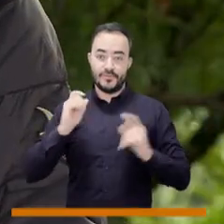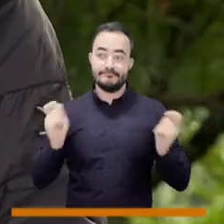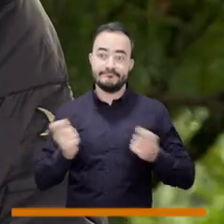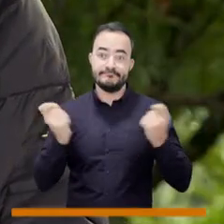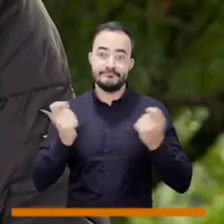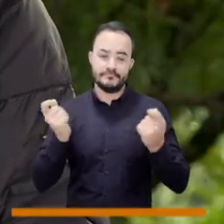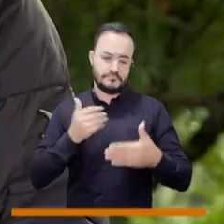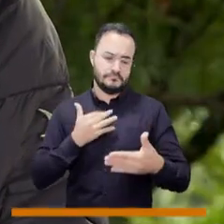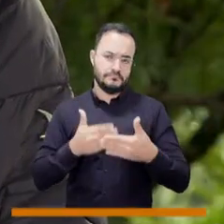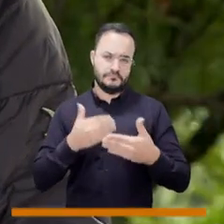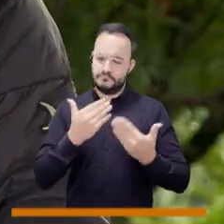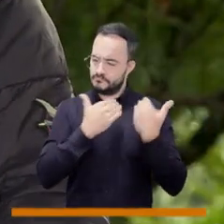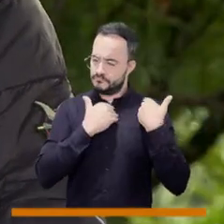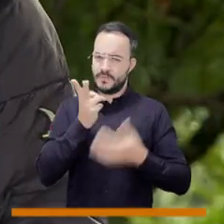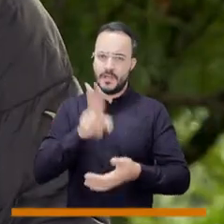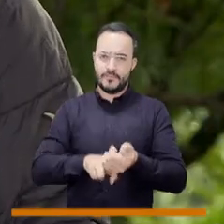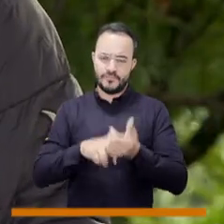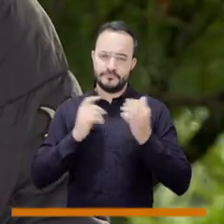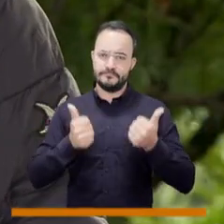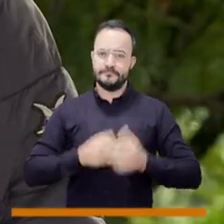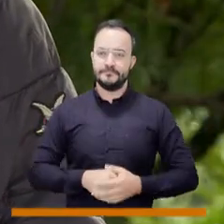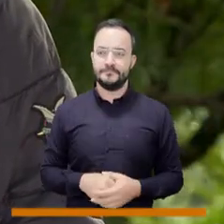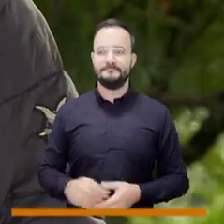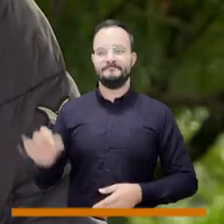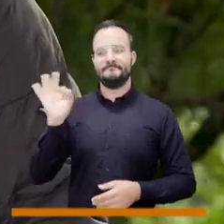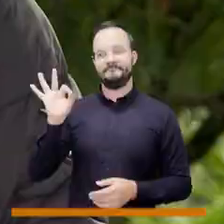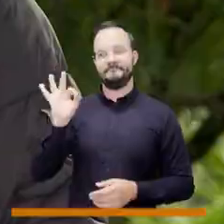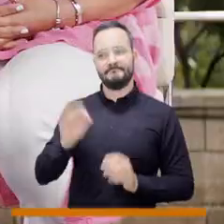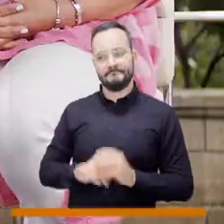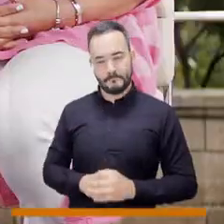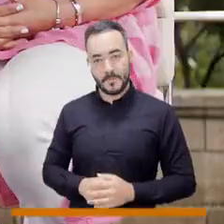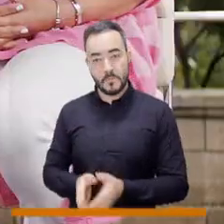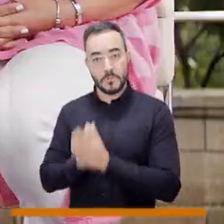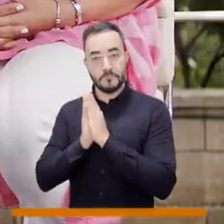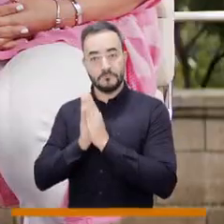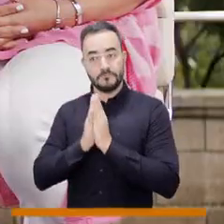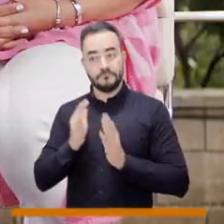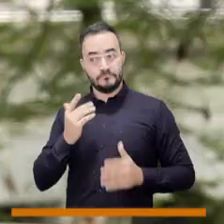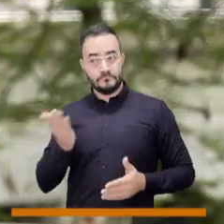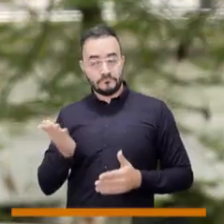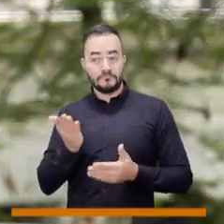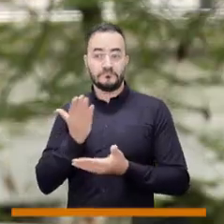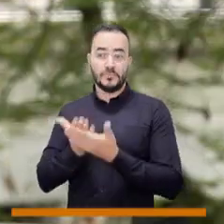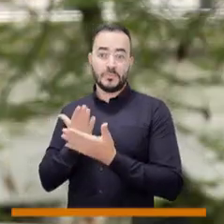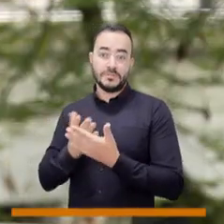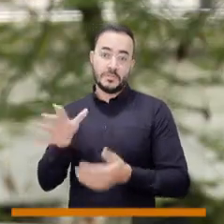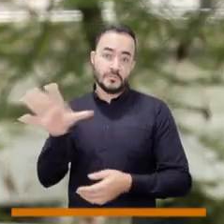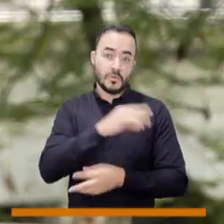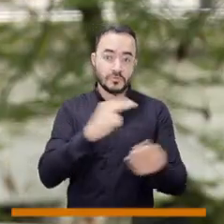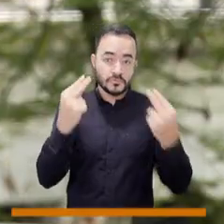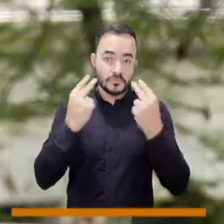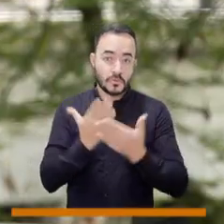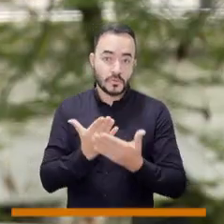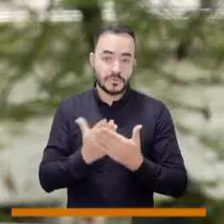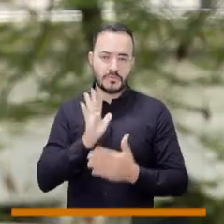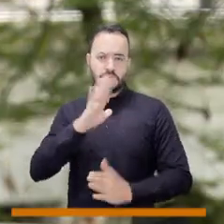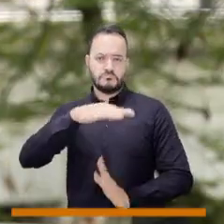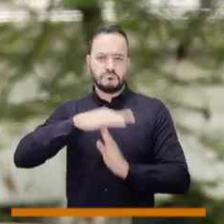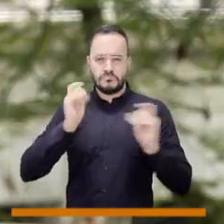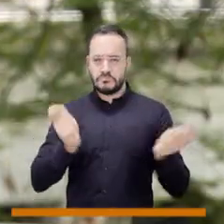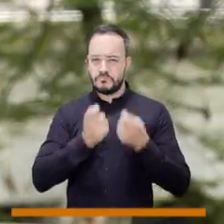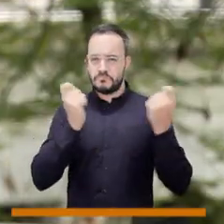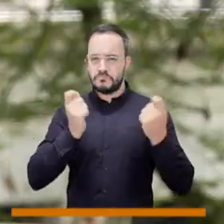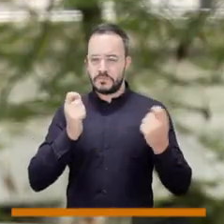así lo haremos durante este mes de octubre, lo que nos queda de octubre, con toda seguridad. Así será. Bueno, pues los quiero invitar, queridos corporados, y también a